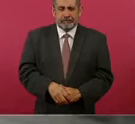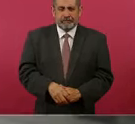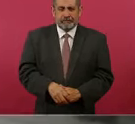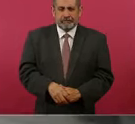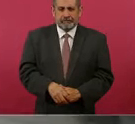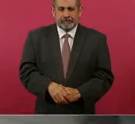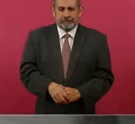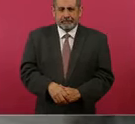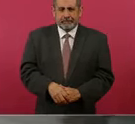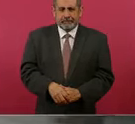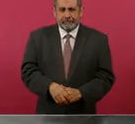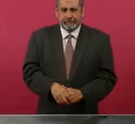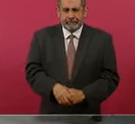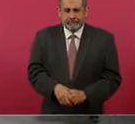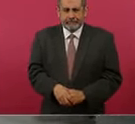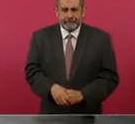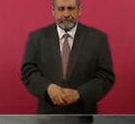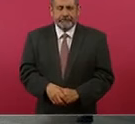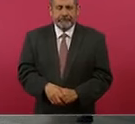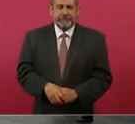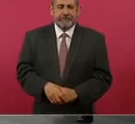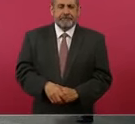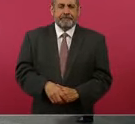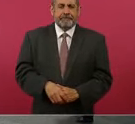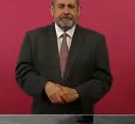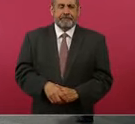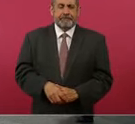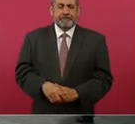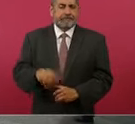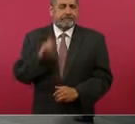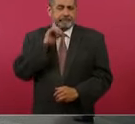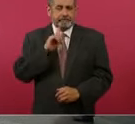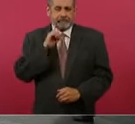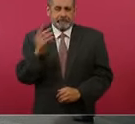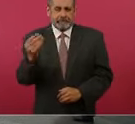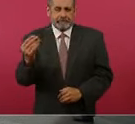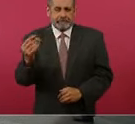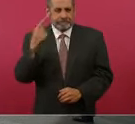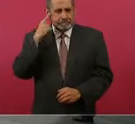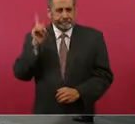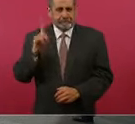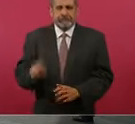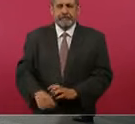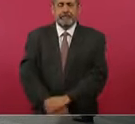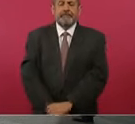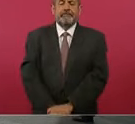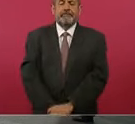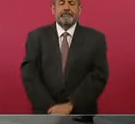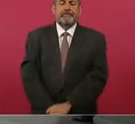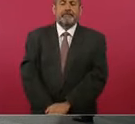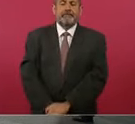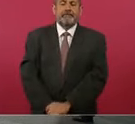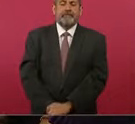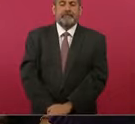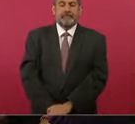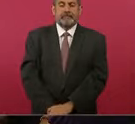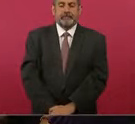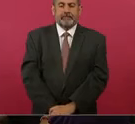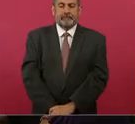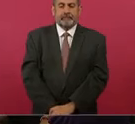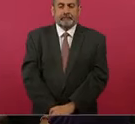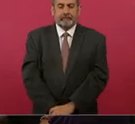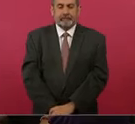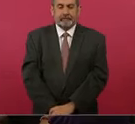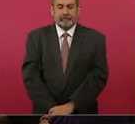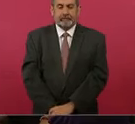El SENACE es el que dice que entró en estado operativo de alerta, el Centro Nacional de Control de